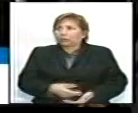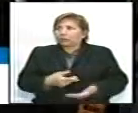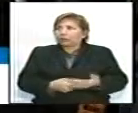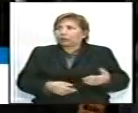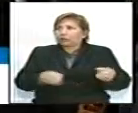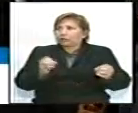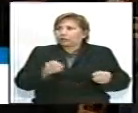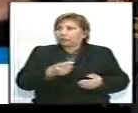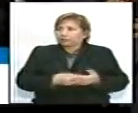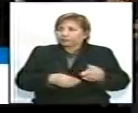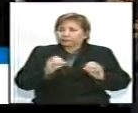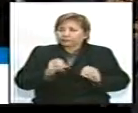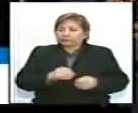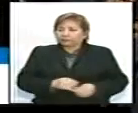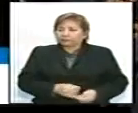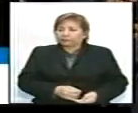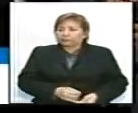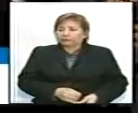Y